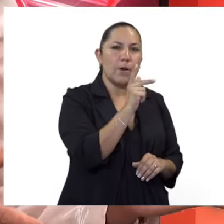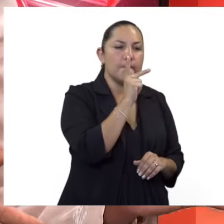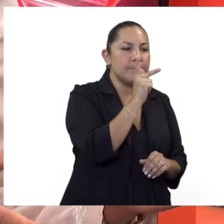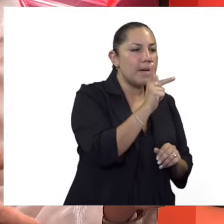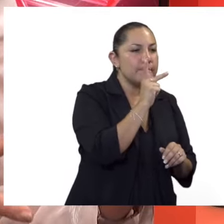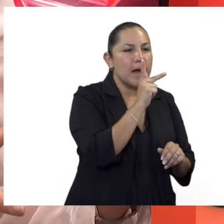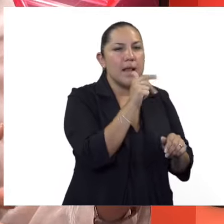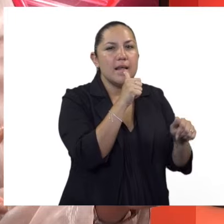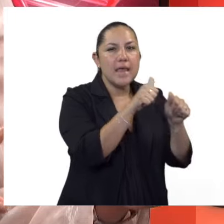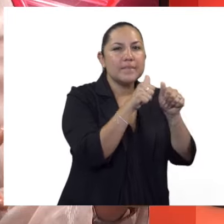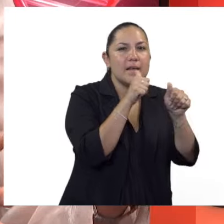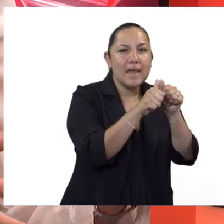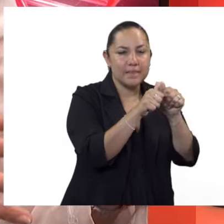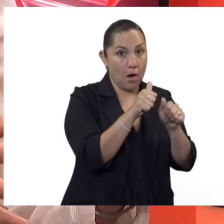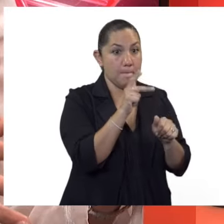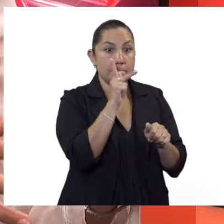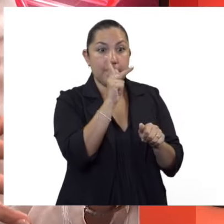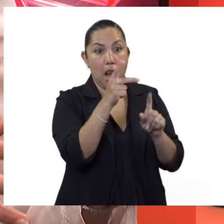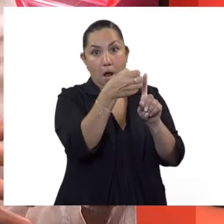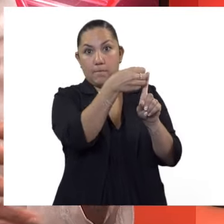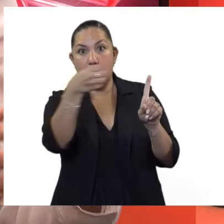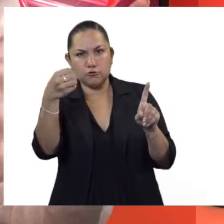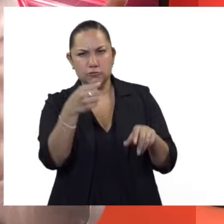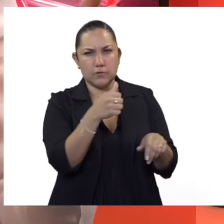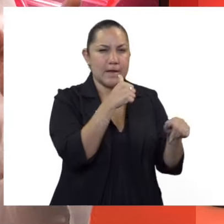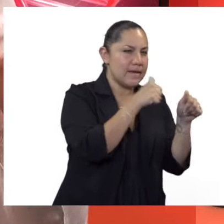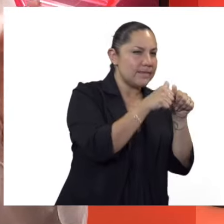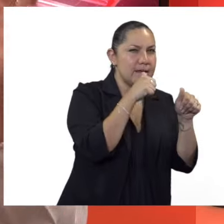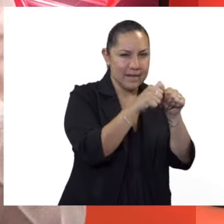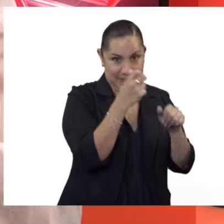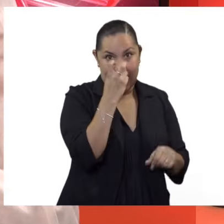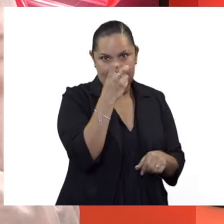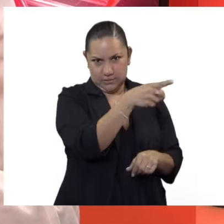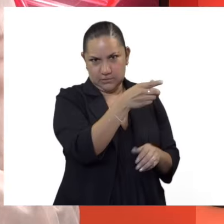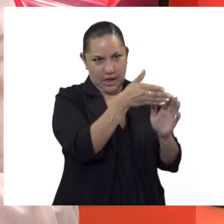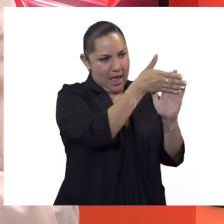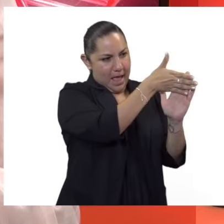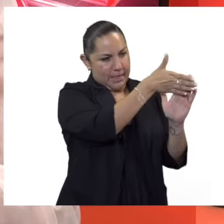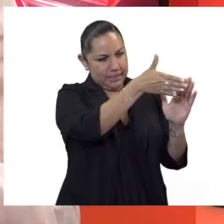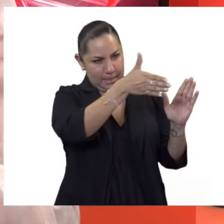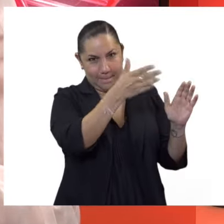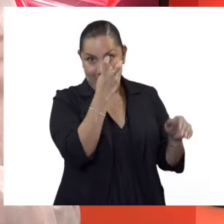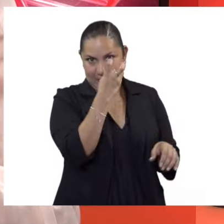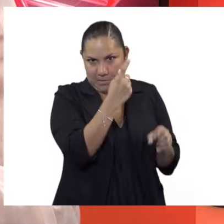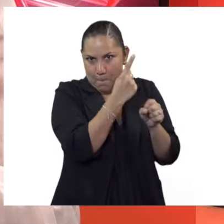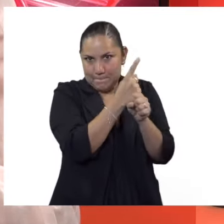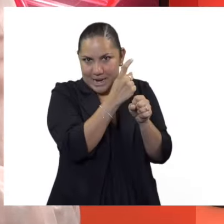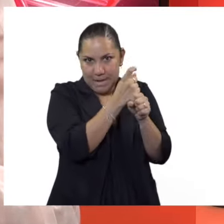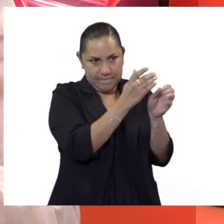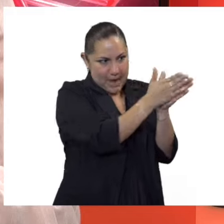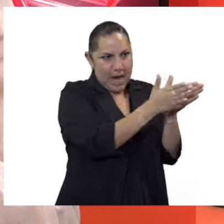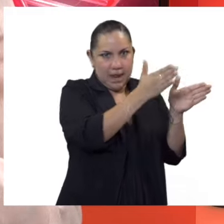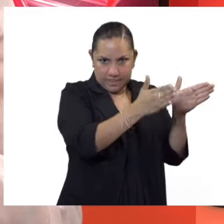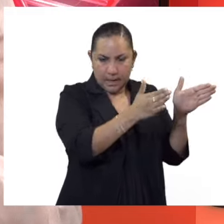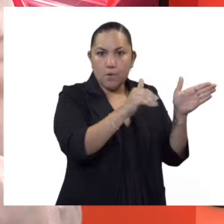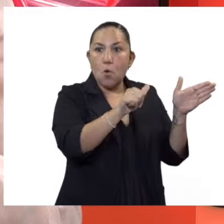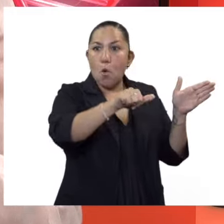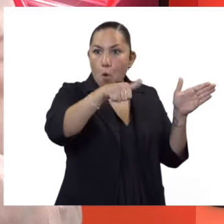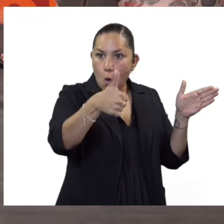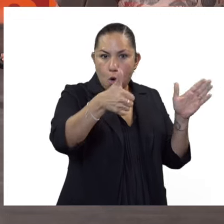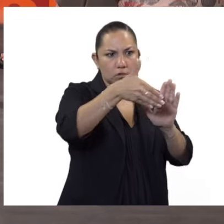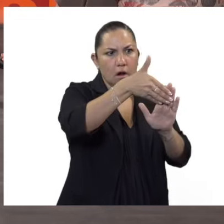balbuceo que es la la primera etapa del lenguaje pero ya después nos siguió con con esta